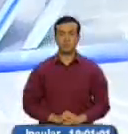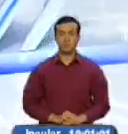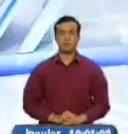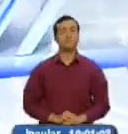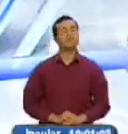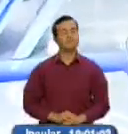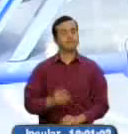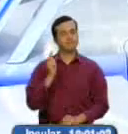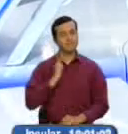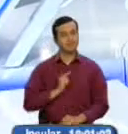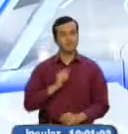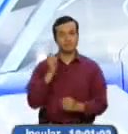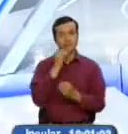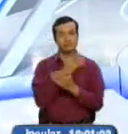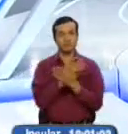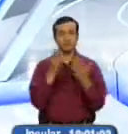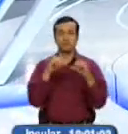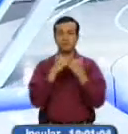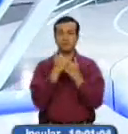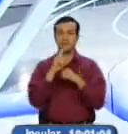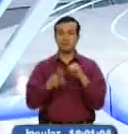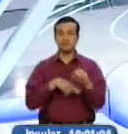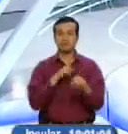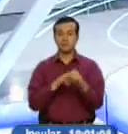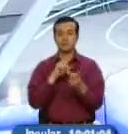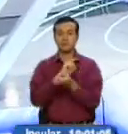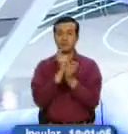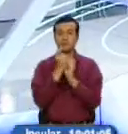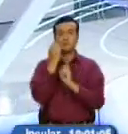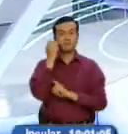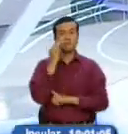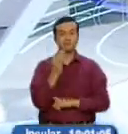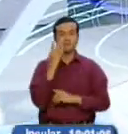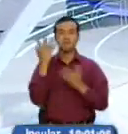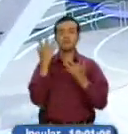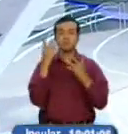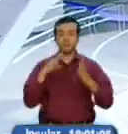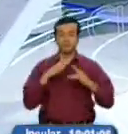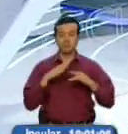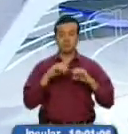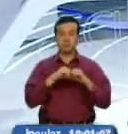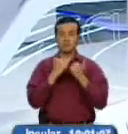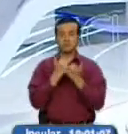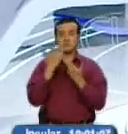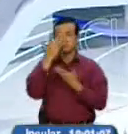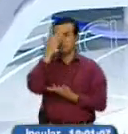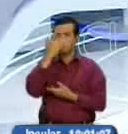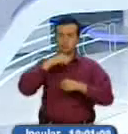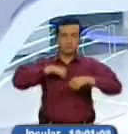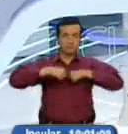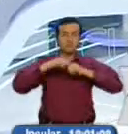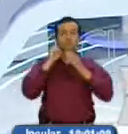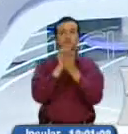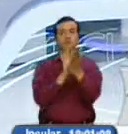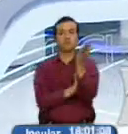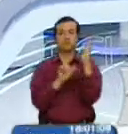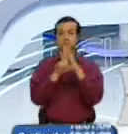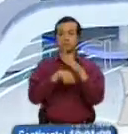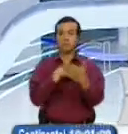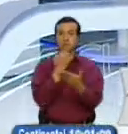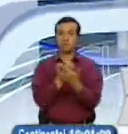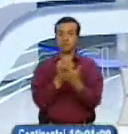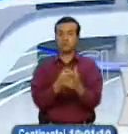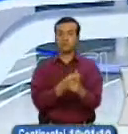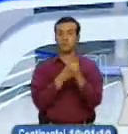Aquí los detalles de la información. La Asamblea Nacional modifica fechas del receso legislativo por el trámite del proyecto de ley económico